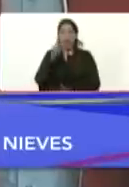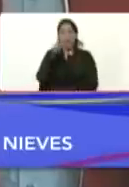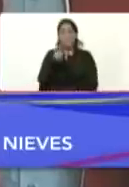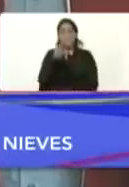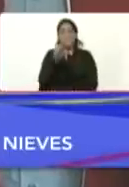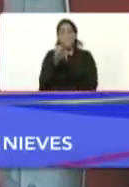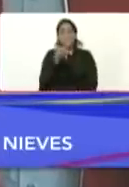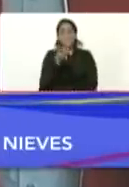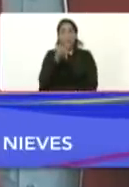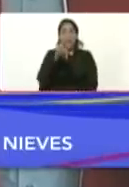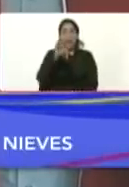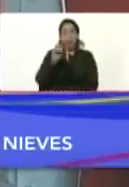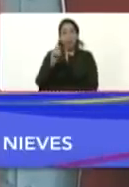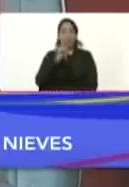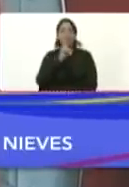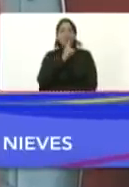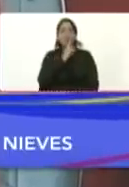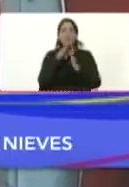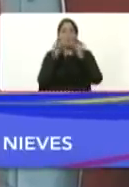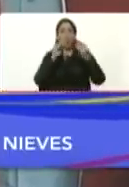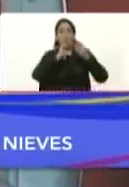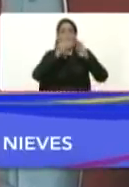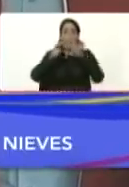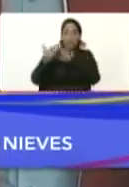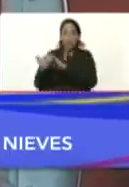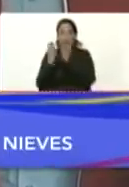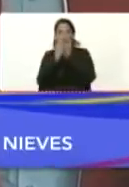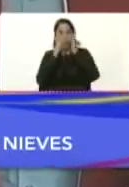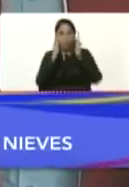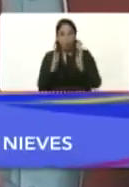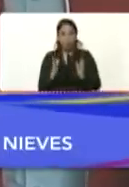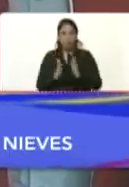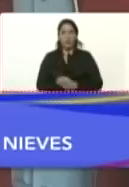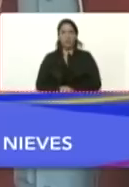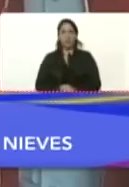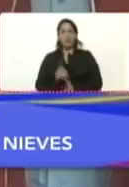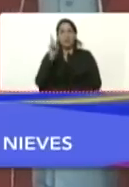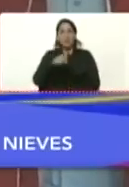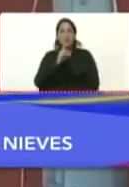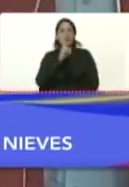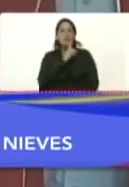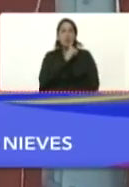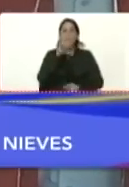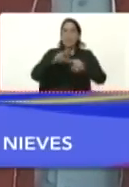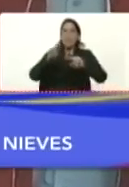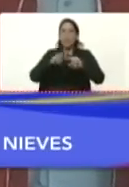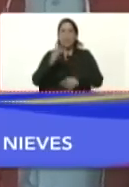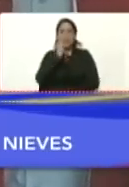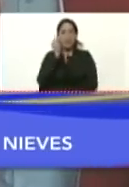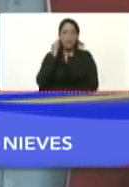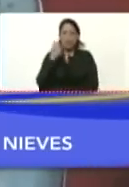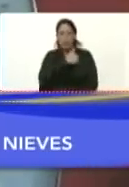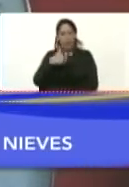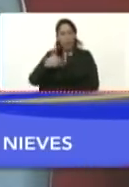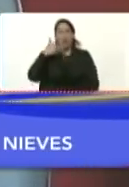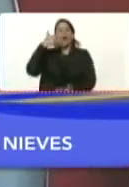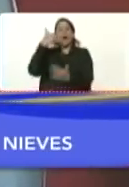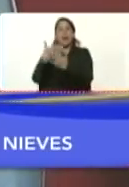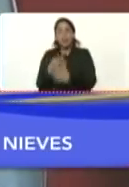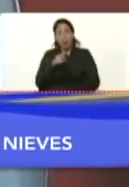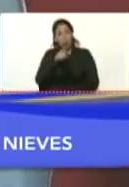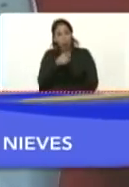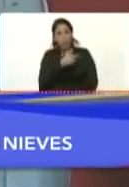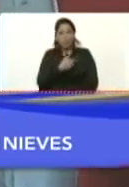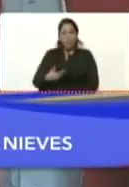en nombre de toda la comunidad educativa en nombre de los niños queremos agradecer a usted a